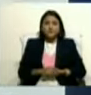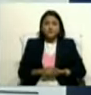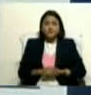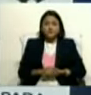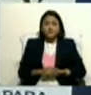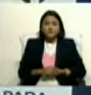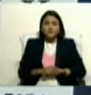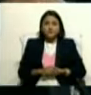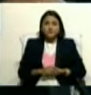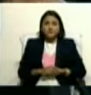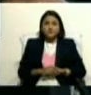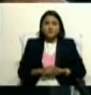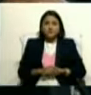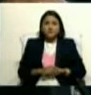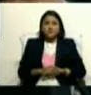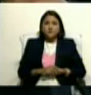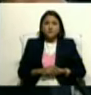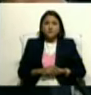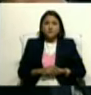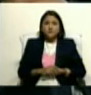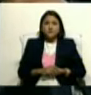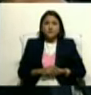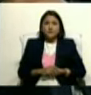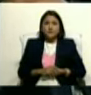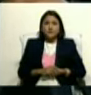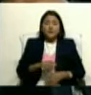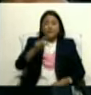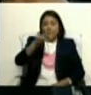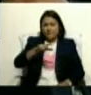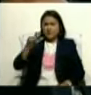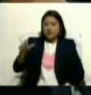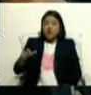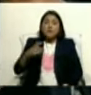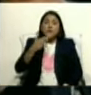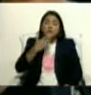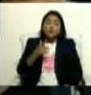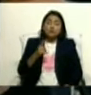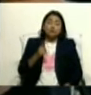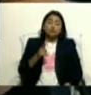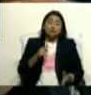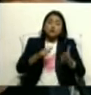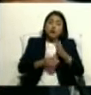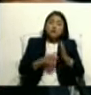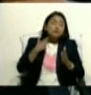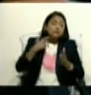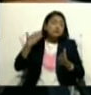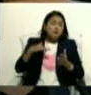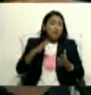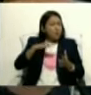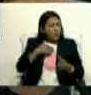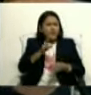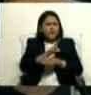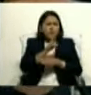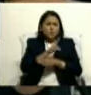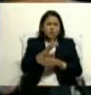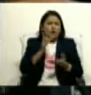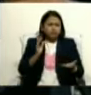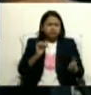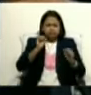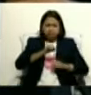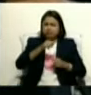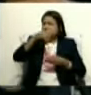ejercer su derecho al sufragio. Aquellas personas que tienen su cédula vencida pueden hacer uso del voto sin ningún tipo de problema,